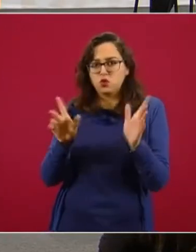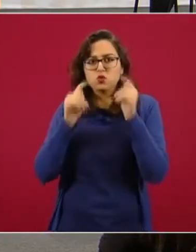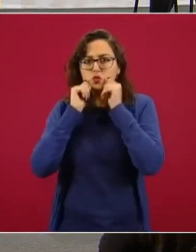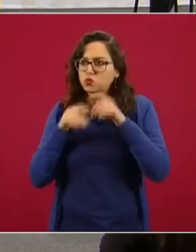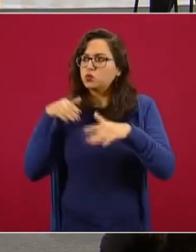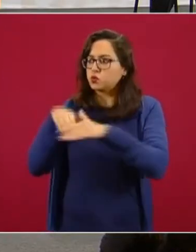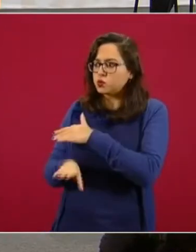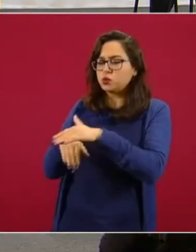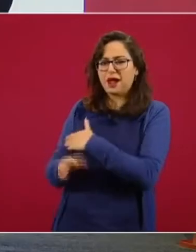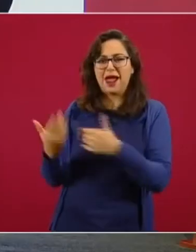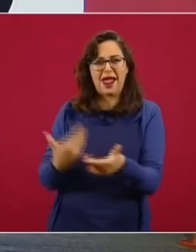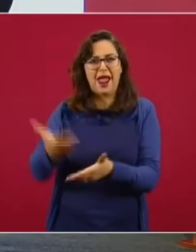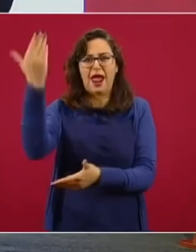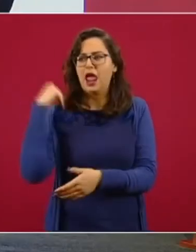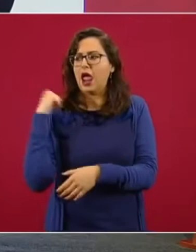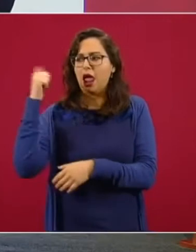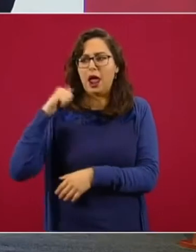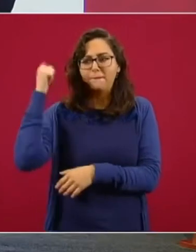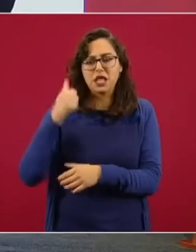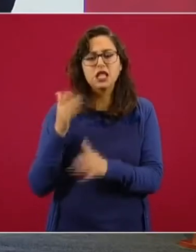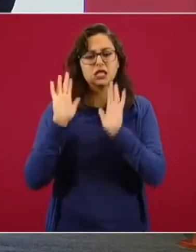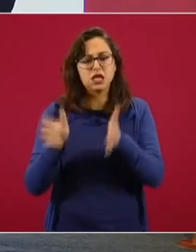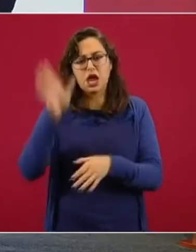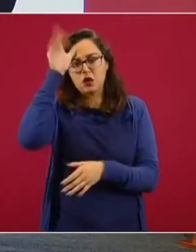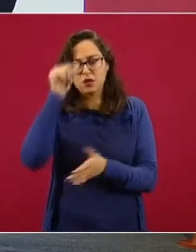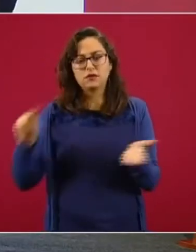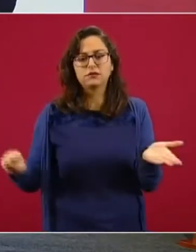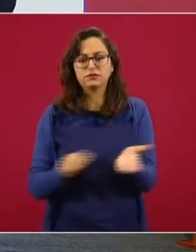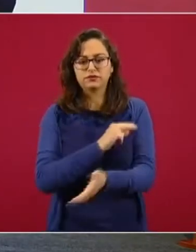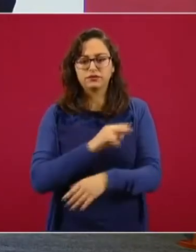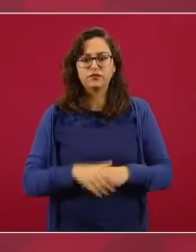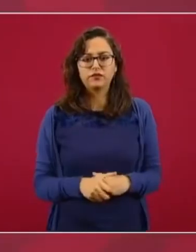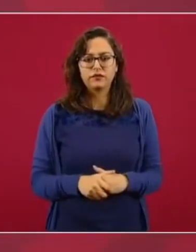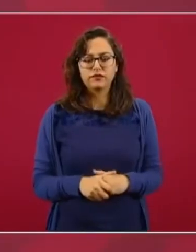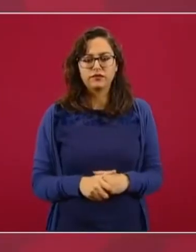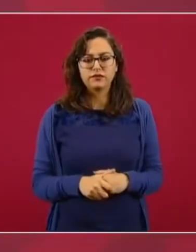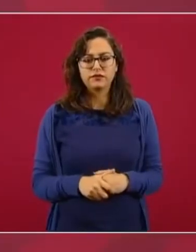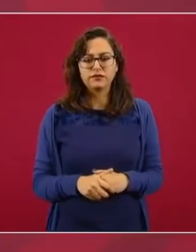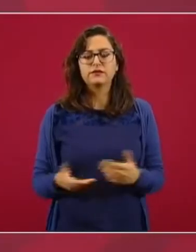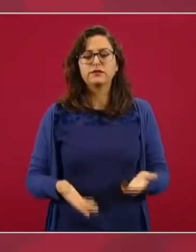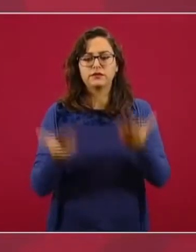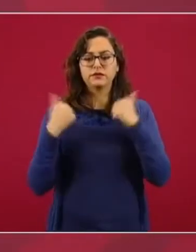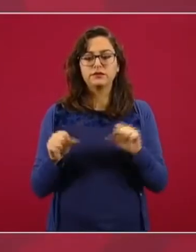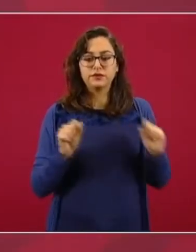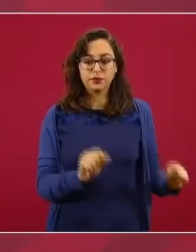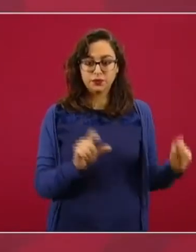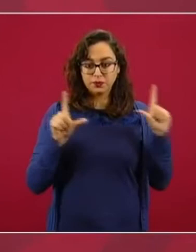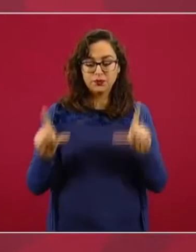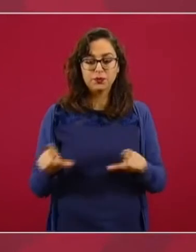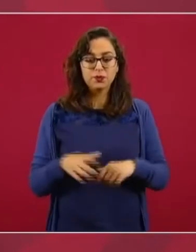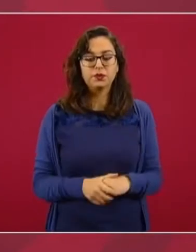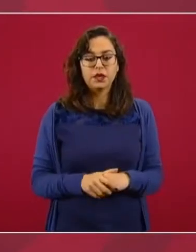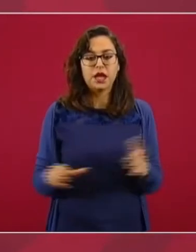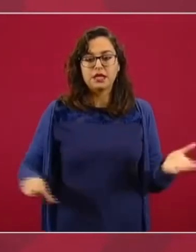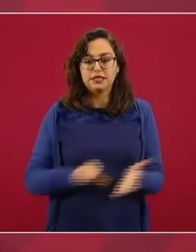ahora refrendado este asunto. Y en la siguiente diapositiva solo destaco los centros reguladores